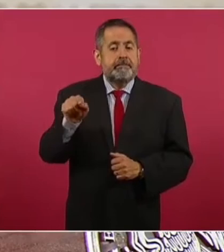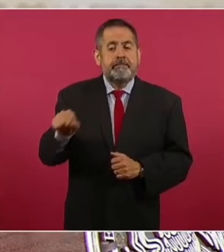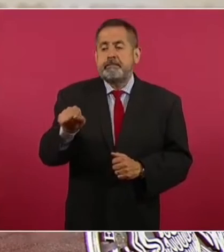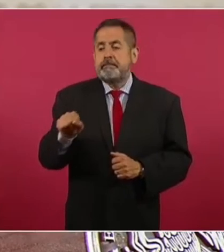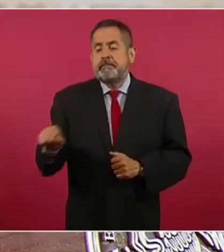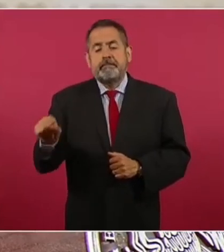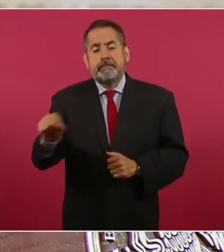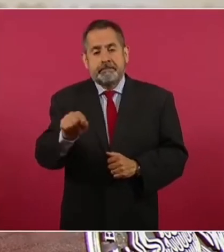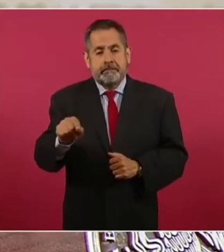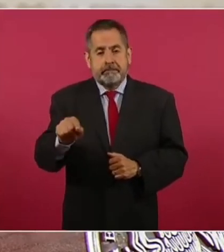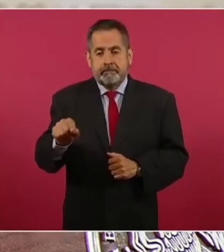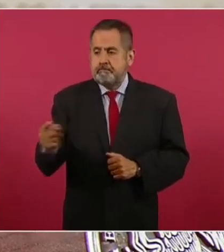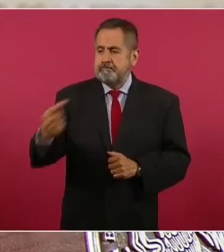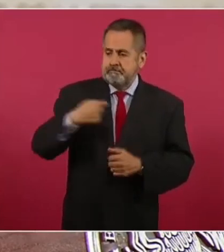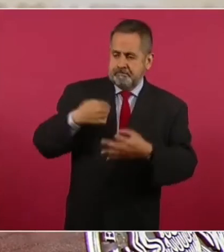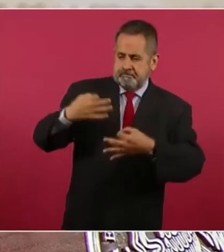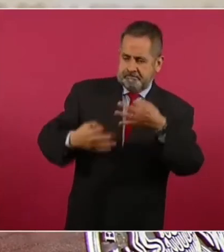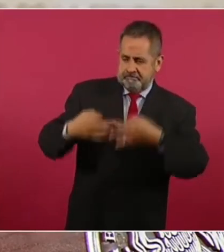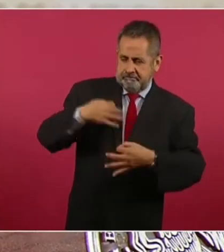los que lo estaban juzgando: